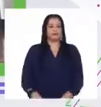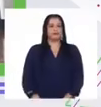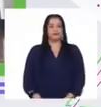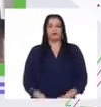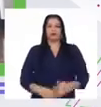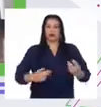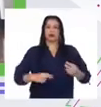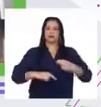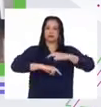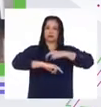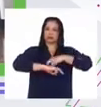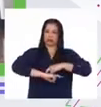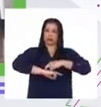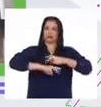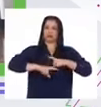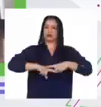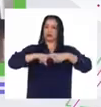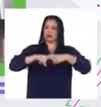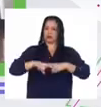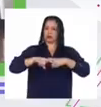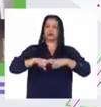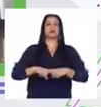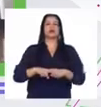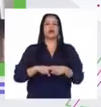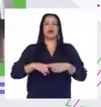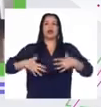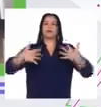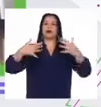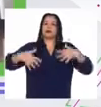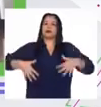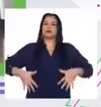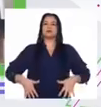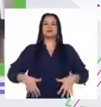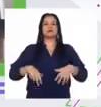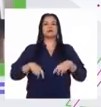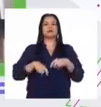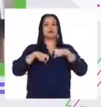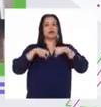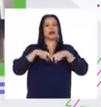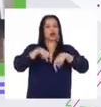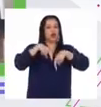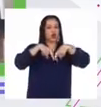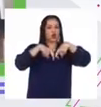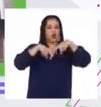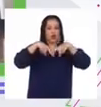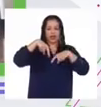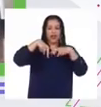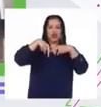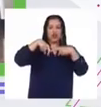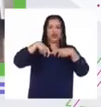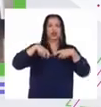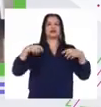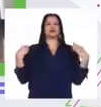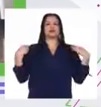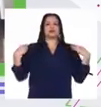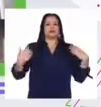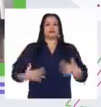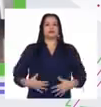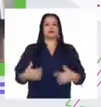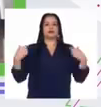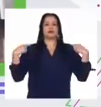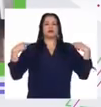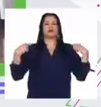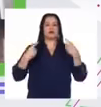una posición cómoda de piernas cruzadas, dejamos caer las manos sobre las rodillas, pecho adelante, hombros atrás. Vamos a cerrar